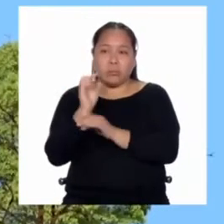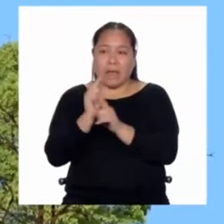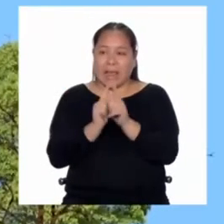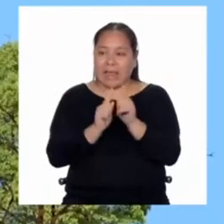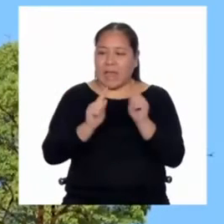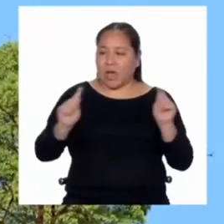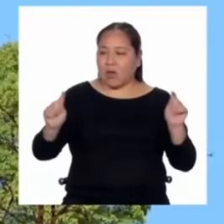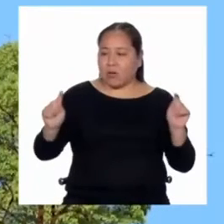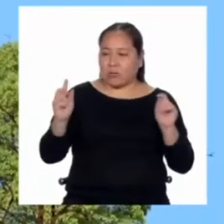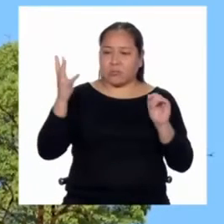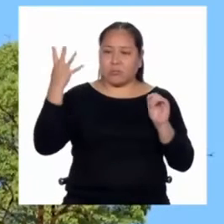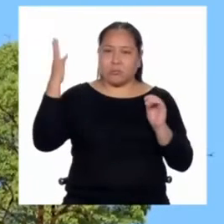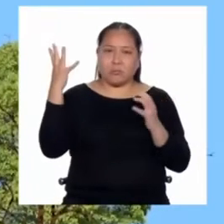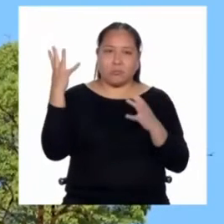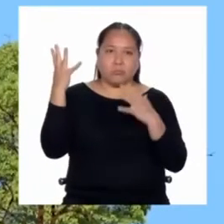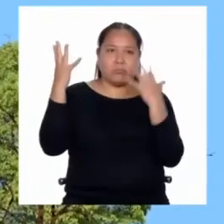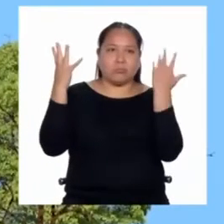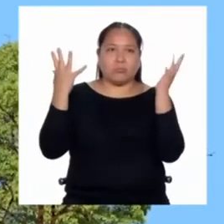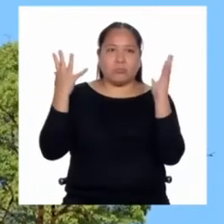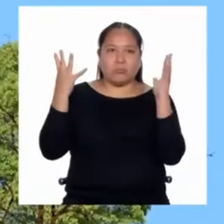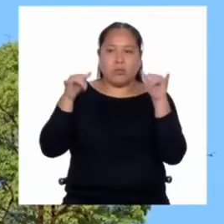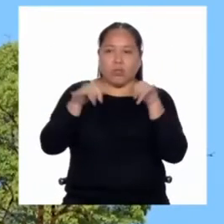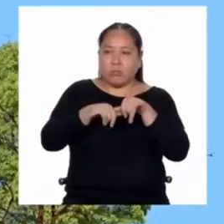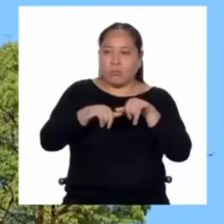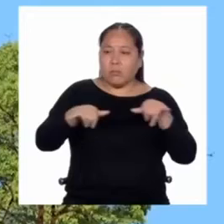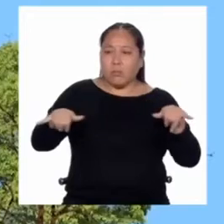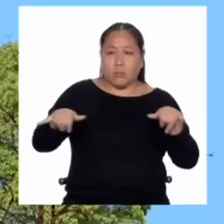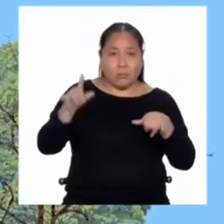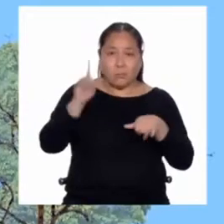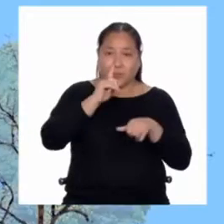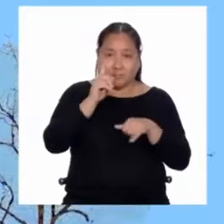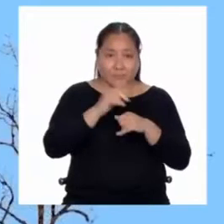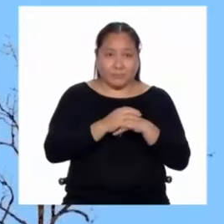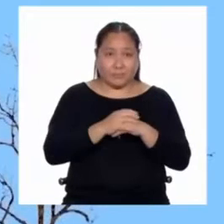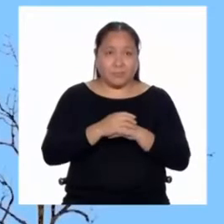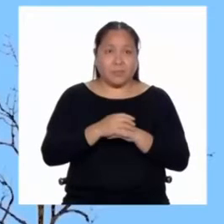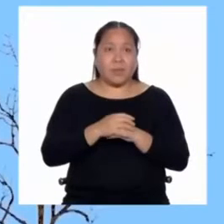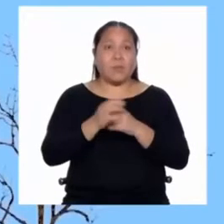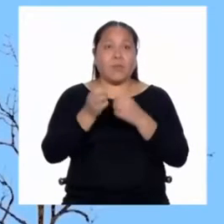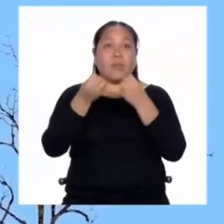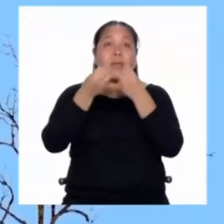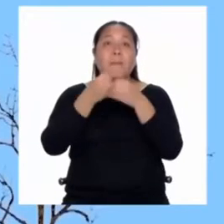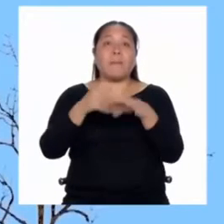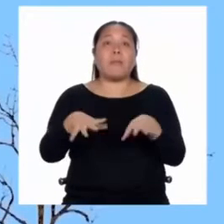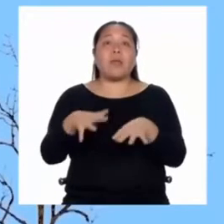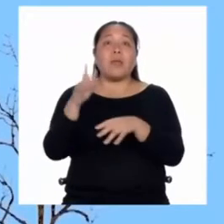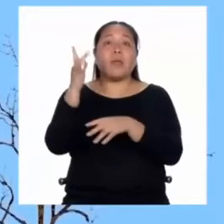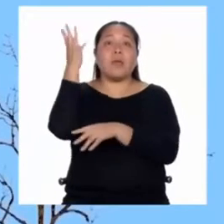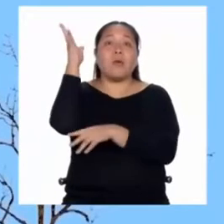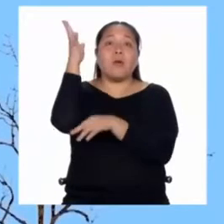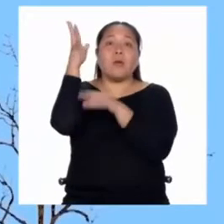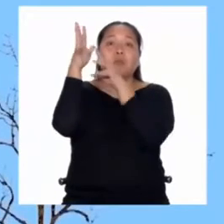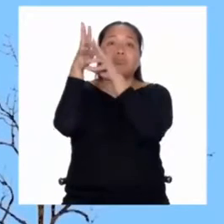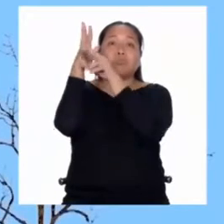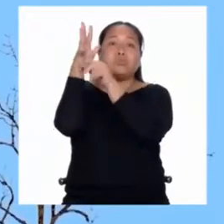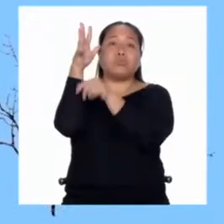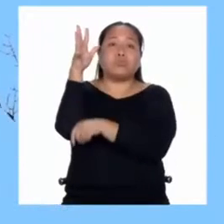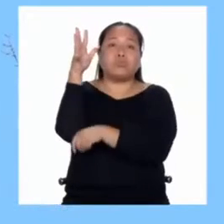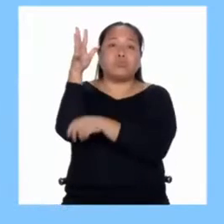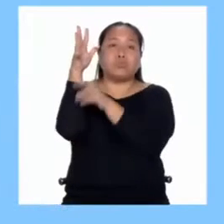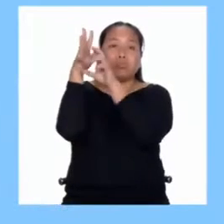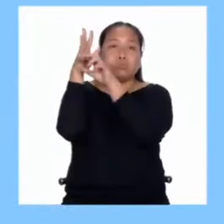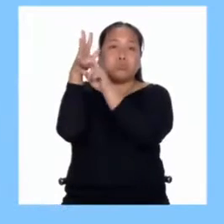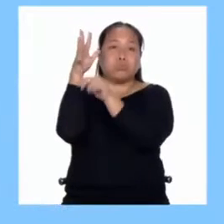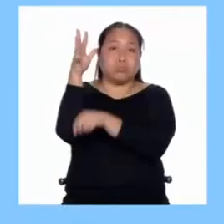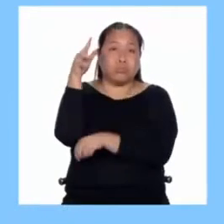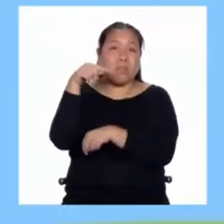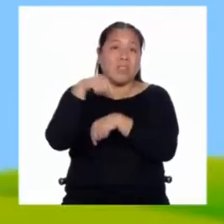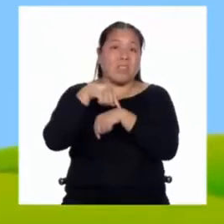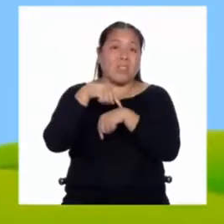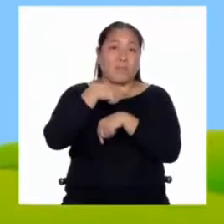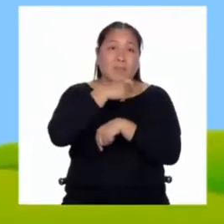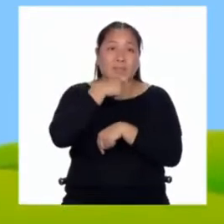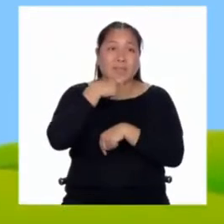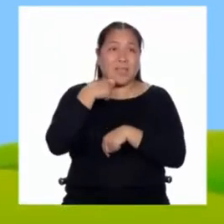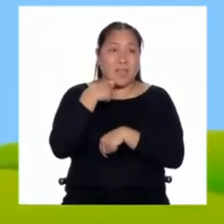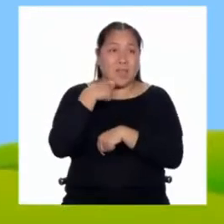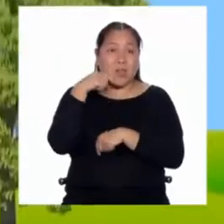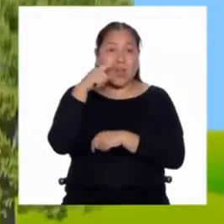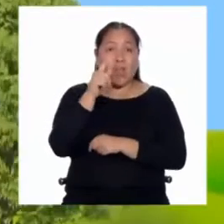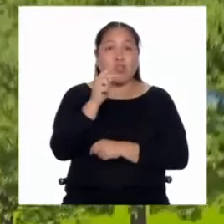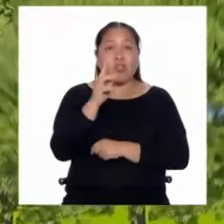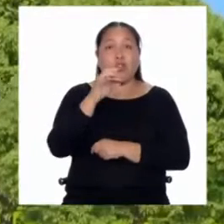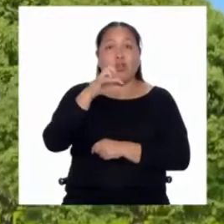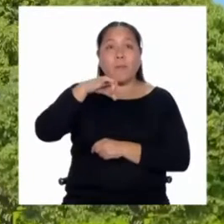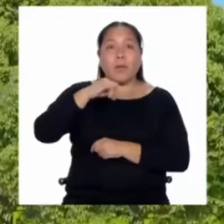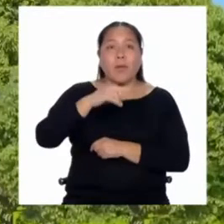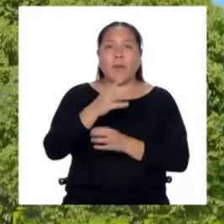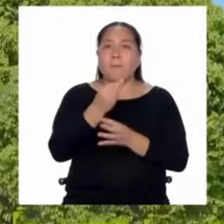distanciados. Y no porque hagan distancia, sino porque pierden hojas durante la época seca. En el bosque tropical abundan